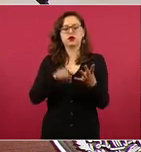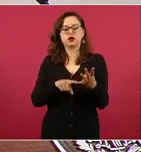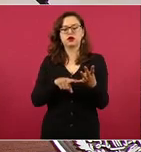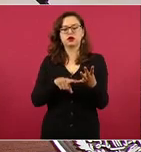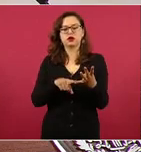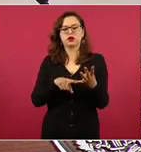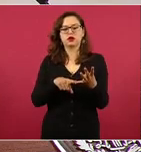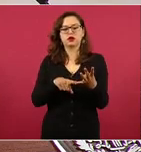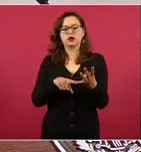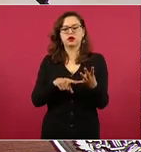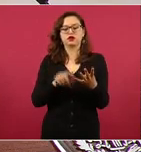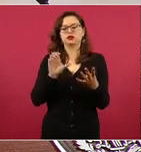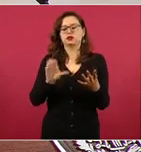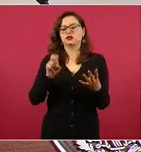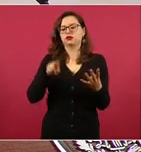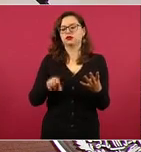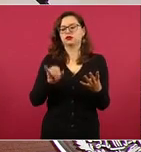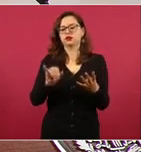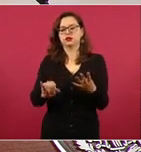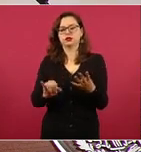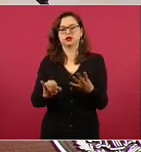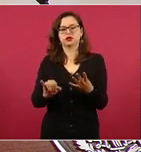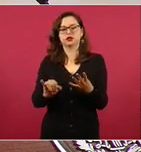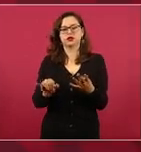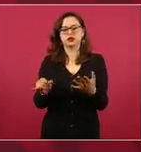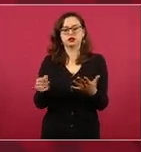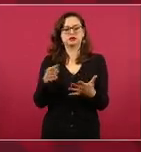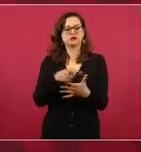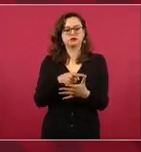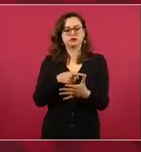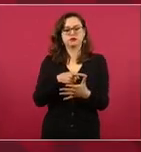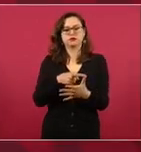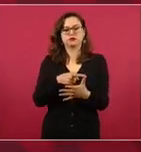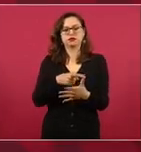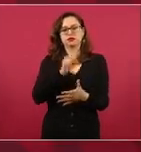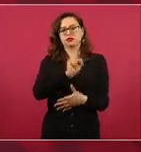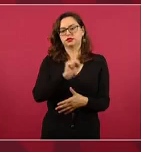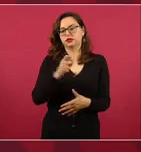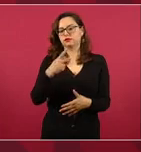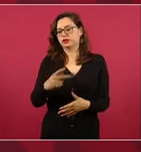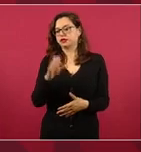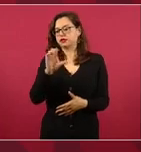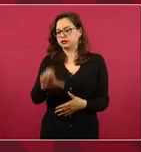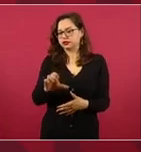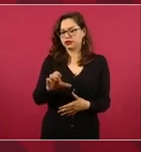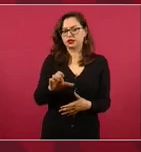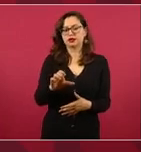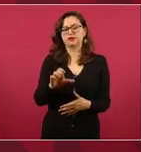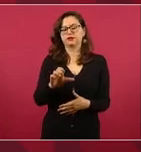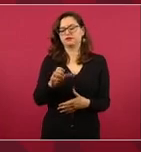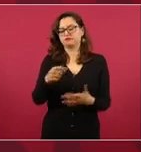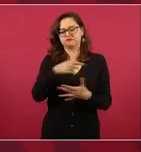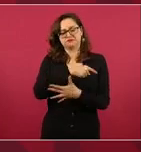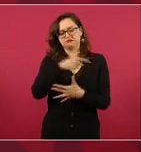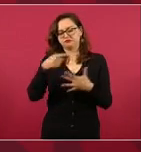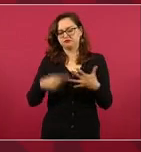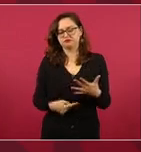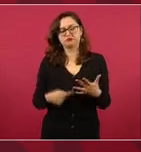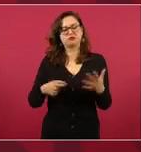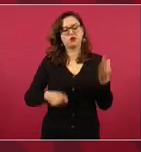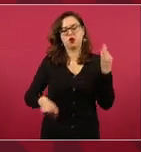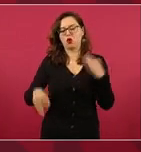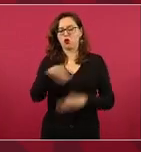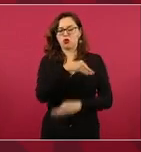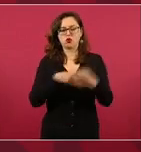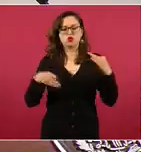del Centro Nacional de Inteligencia, como de la Secretaría, los elementos de la Secretaría de Seguridad y